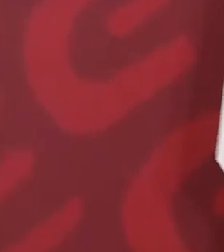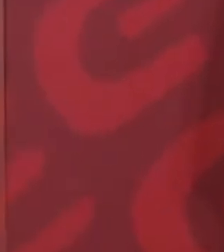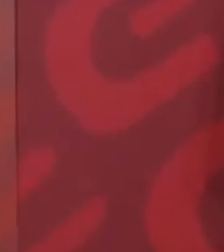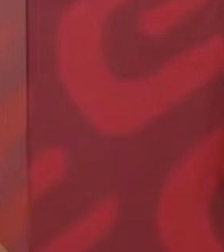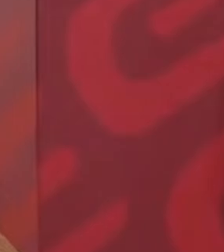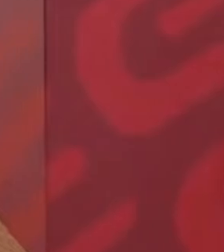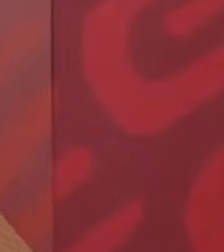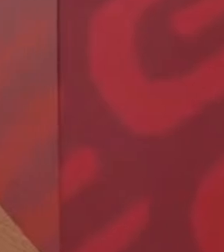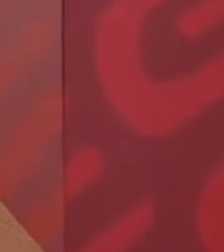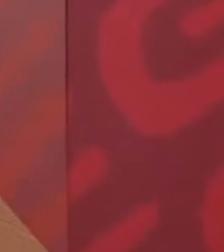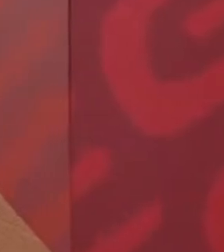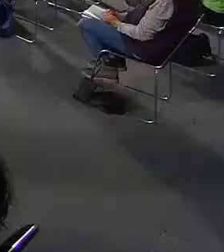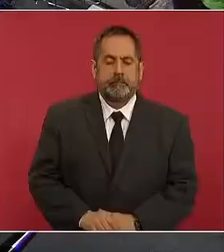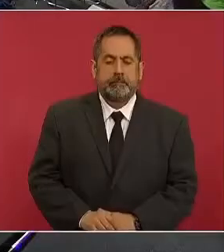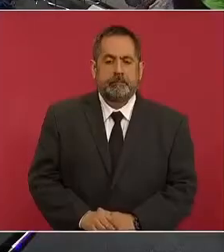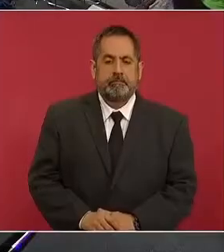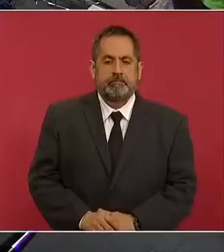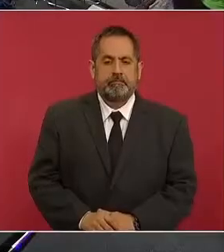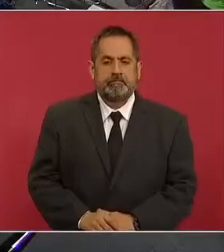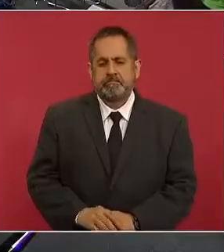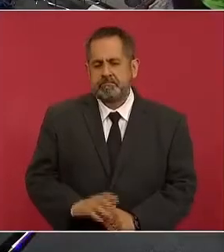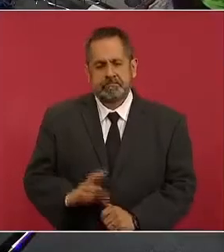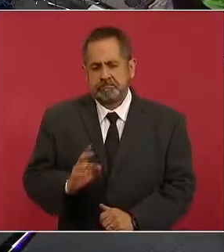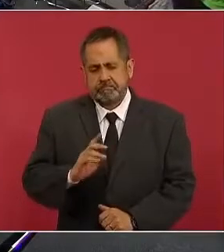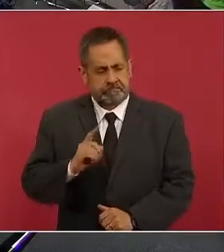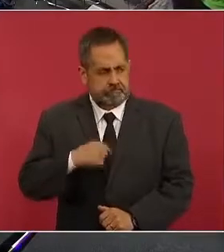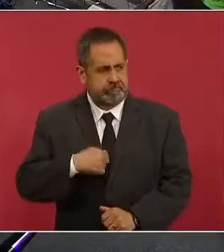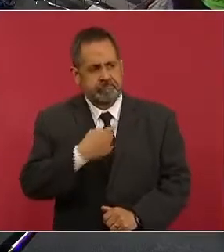Sí, les aclaramos